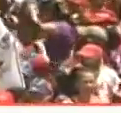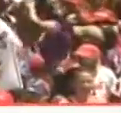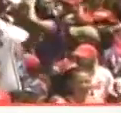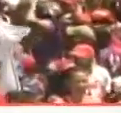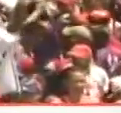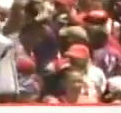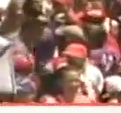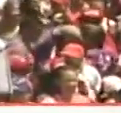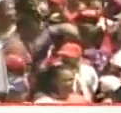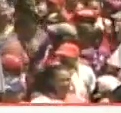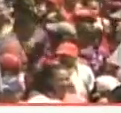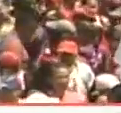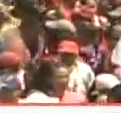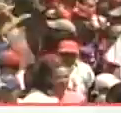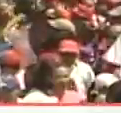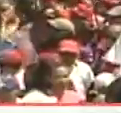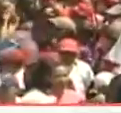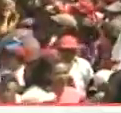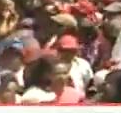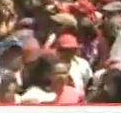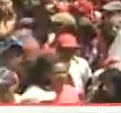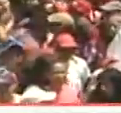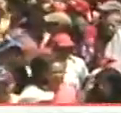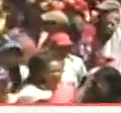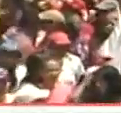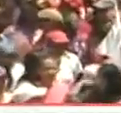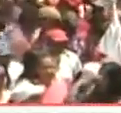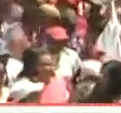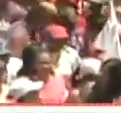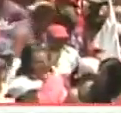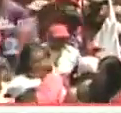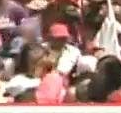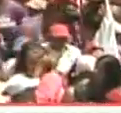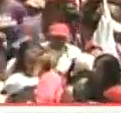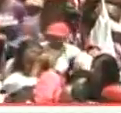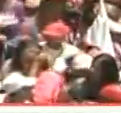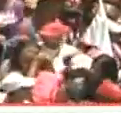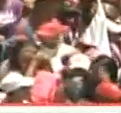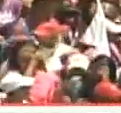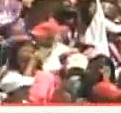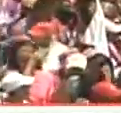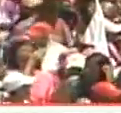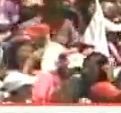una situación de esta naturaleza, seguro está la mano de Estados Unidos detrás de eso.